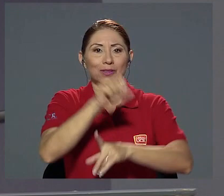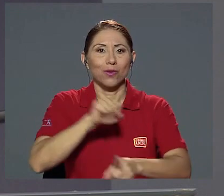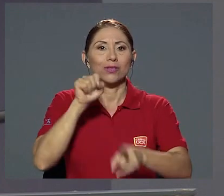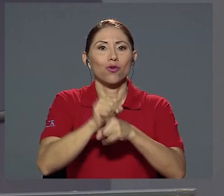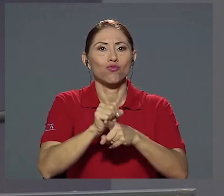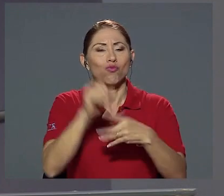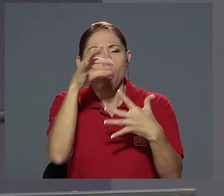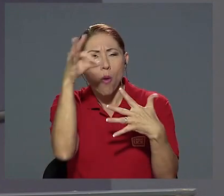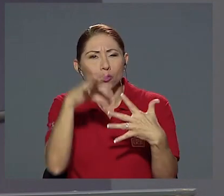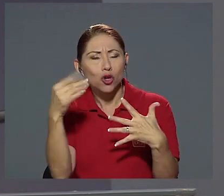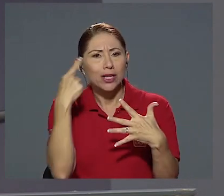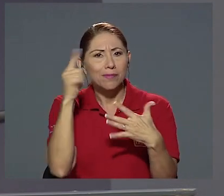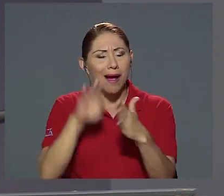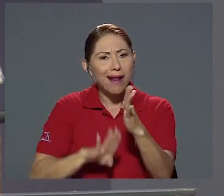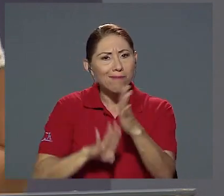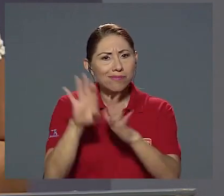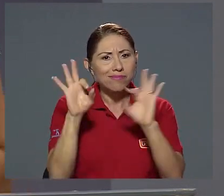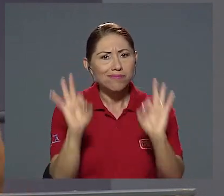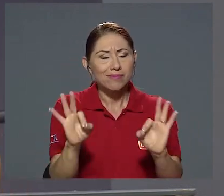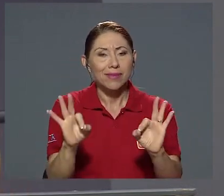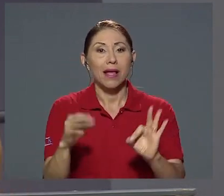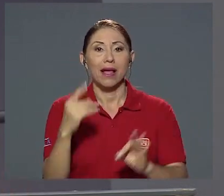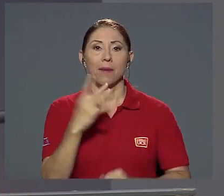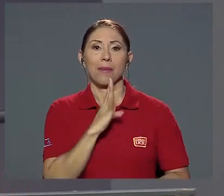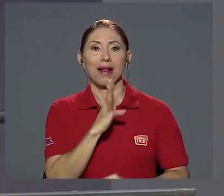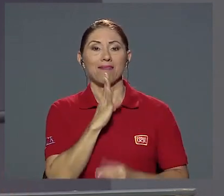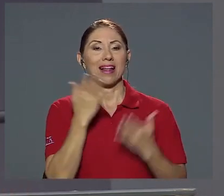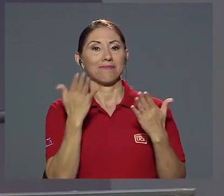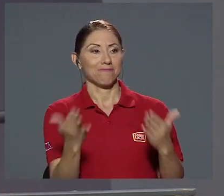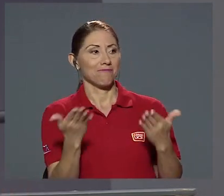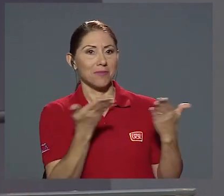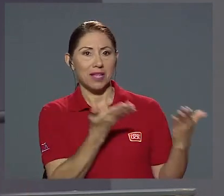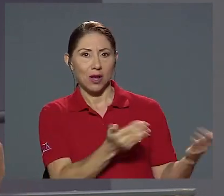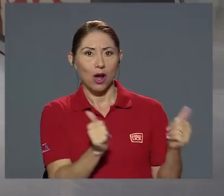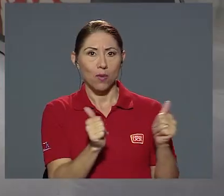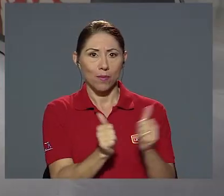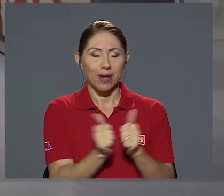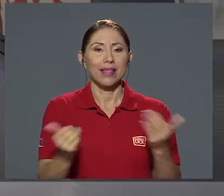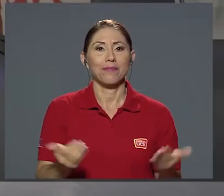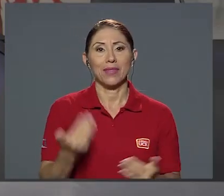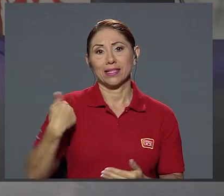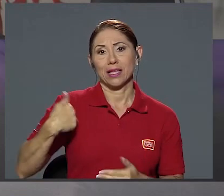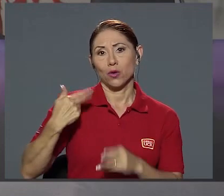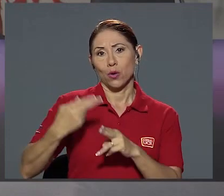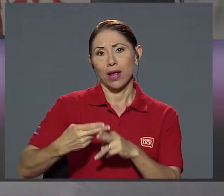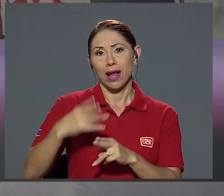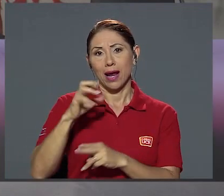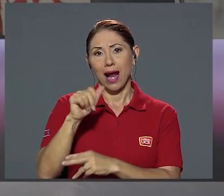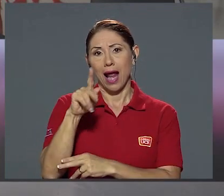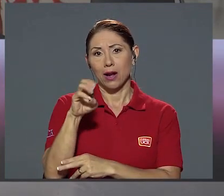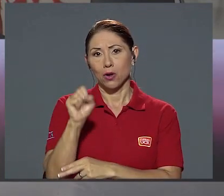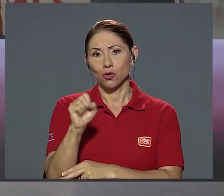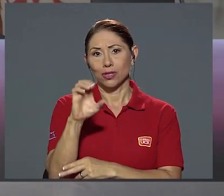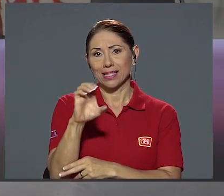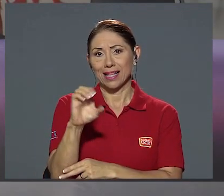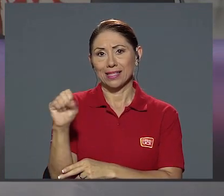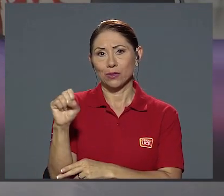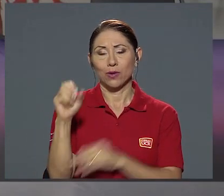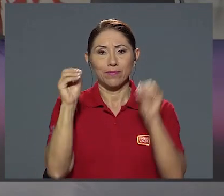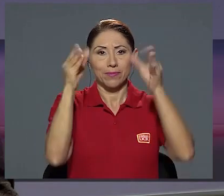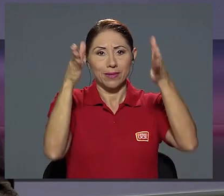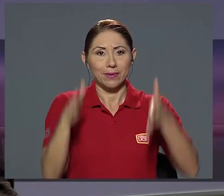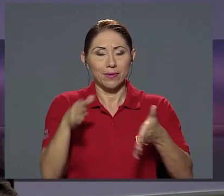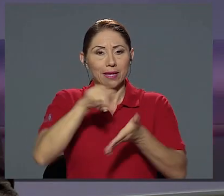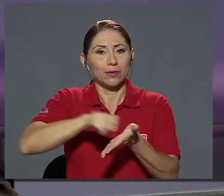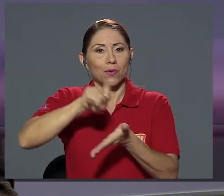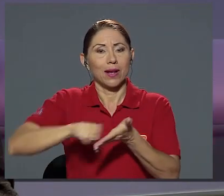buscar opciones para sacar adelante a nuestra región. Para hablar de este tema nos acompaña en esta oportunidad el señor Carlos Cascante Segura,